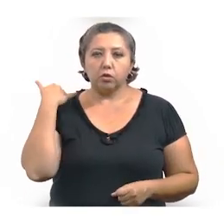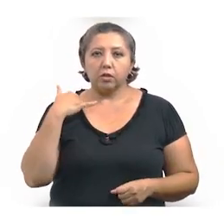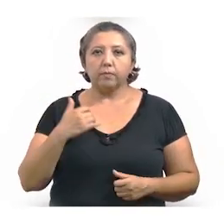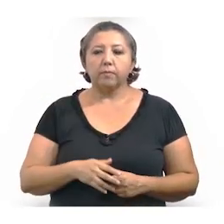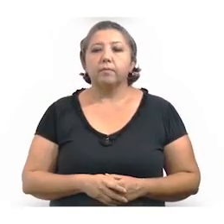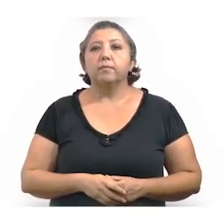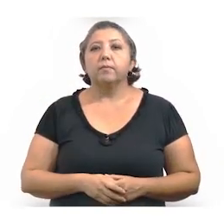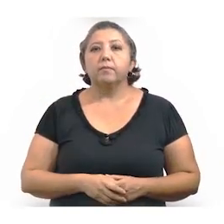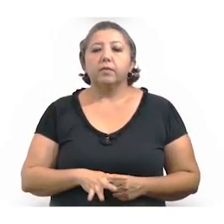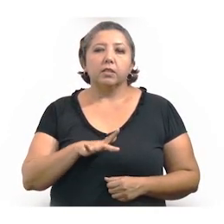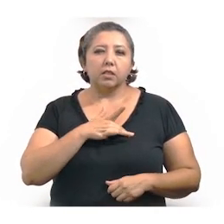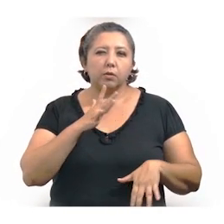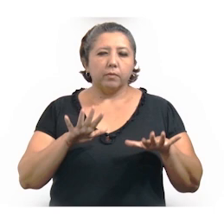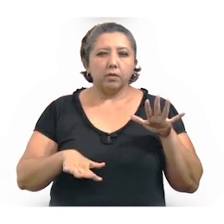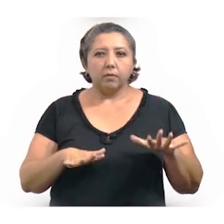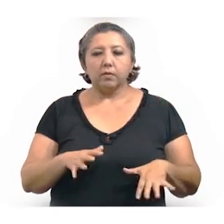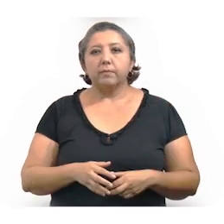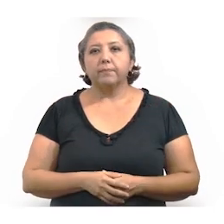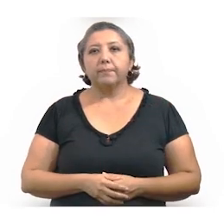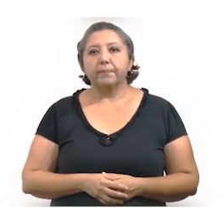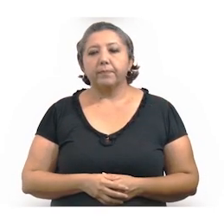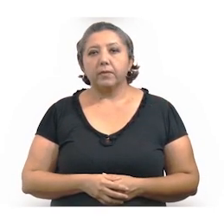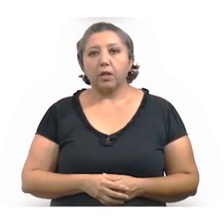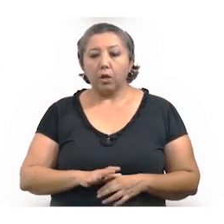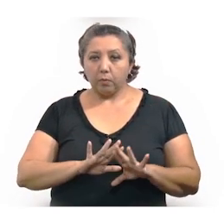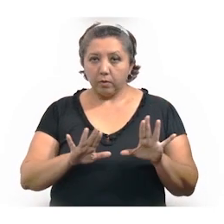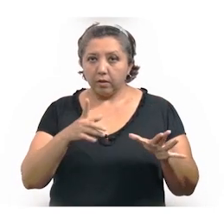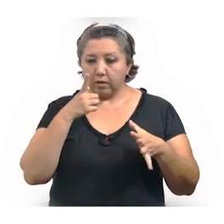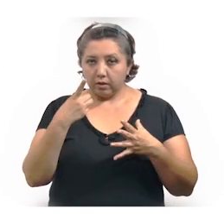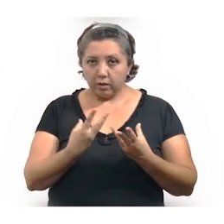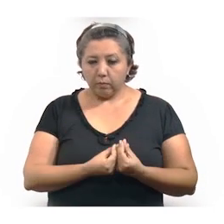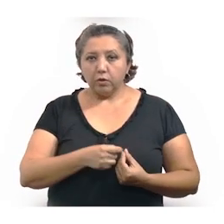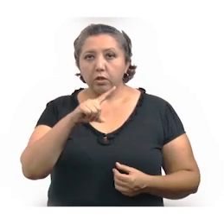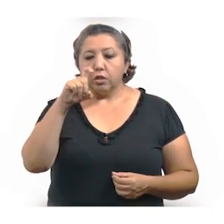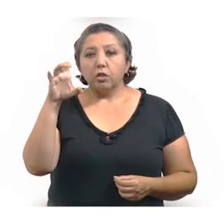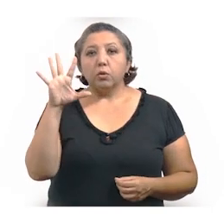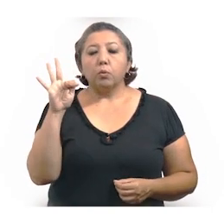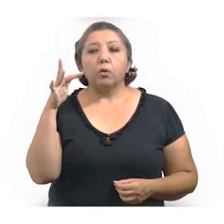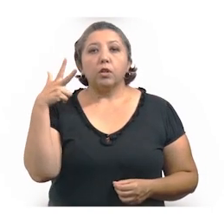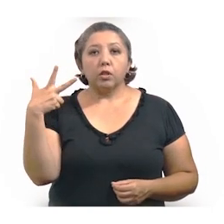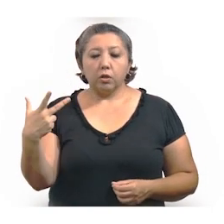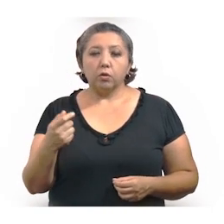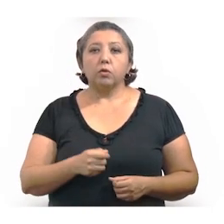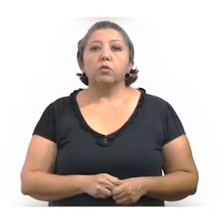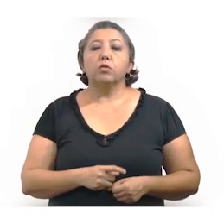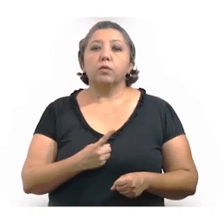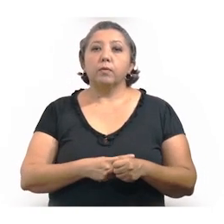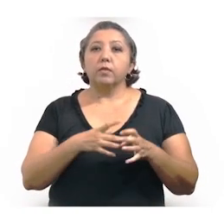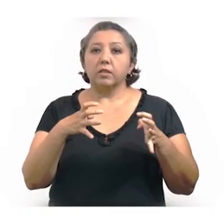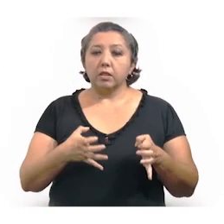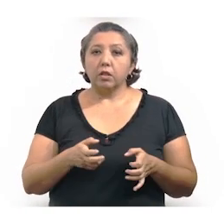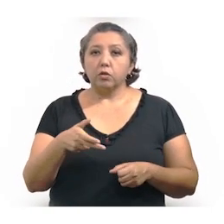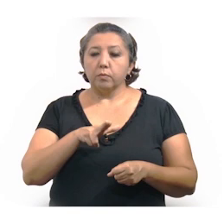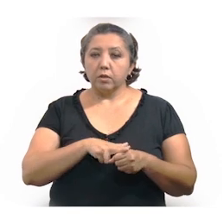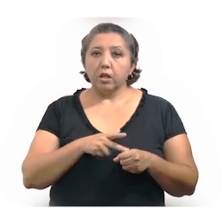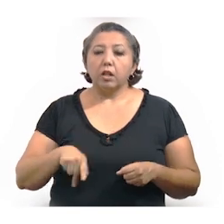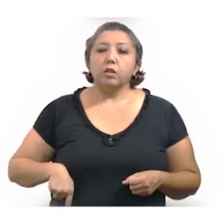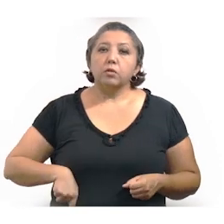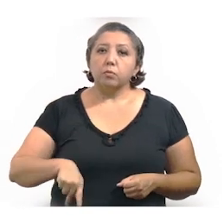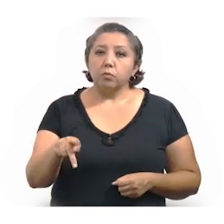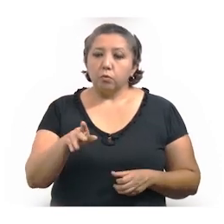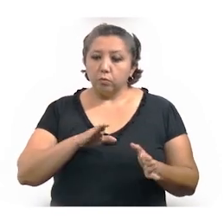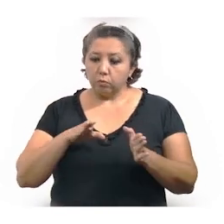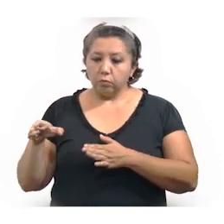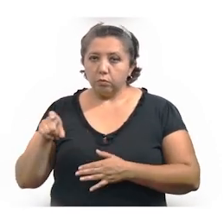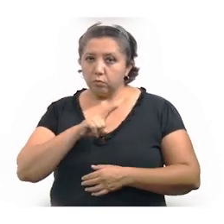de Salud de Yucatán. Presentan síntomas leves. Como ya mencionamos, 148 de los casos positivos están en hospitales públicos